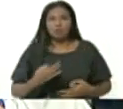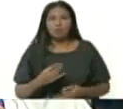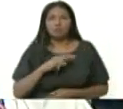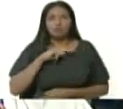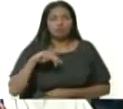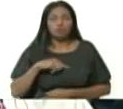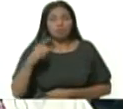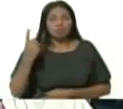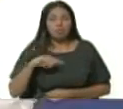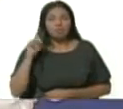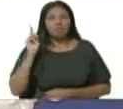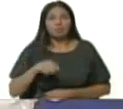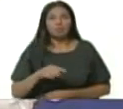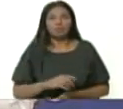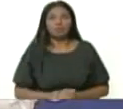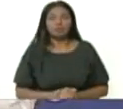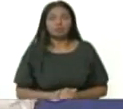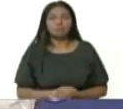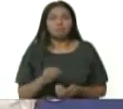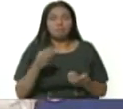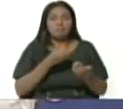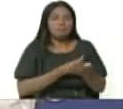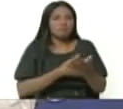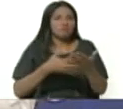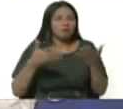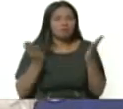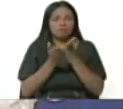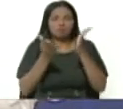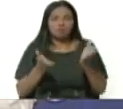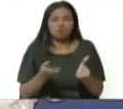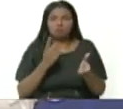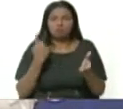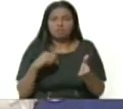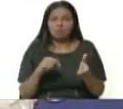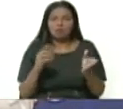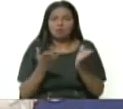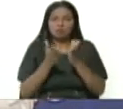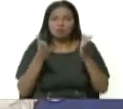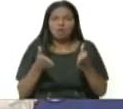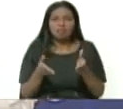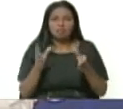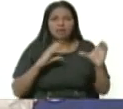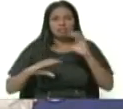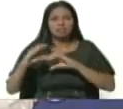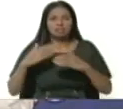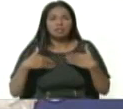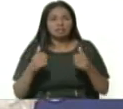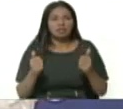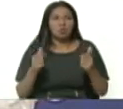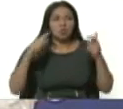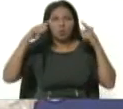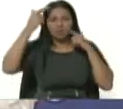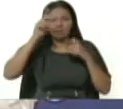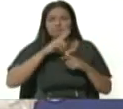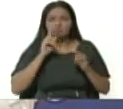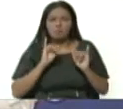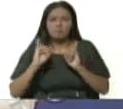nosotros tenemos miles de estudiantes. ¿Cuántos miles tenemos en la Universidad de las Ciencias de la Salud, Hugo Chávez?